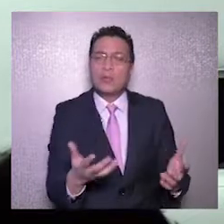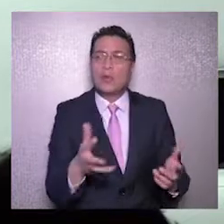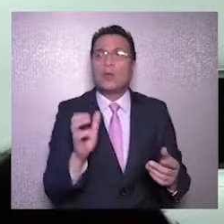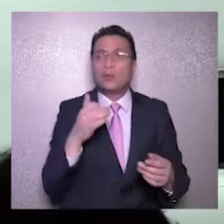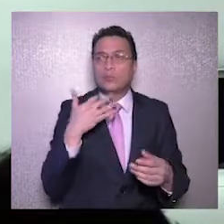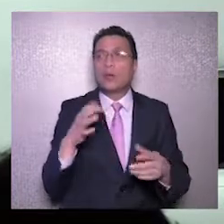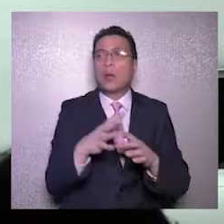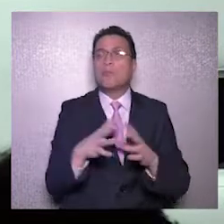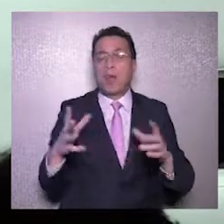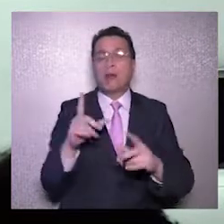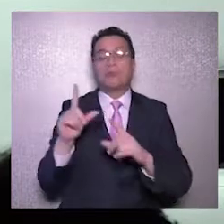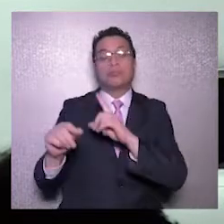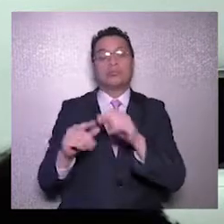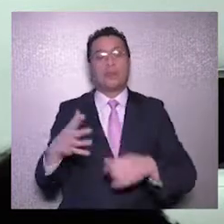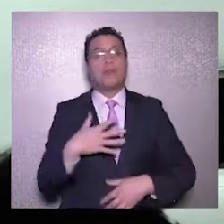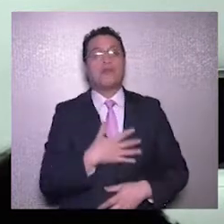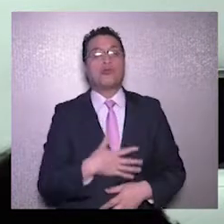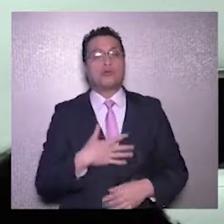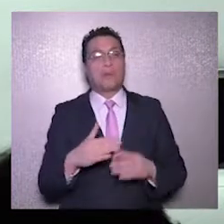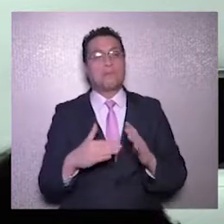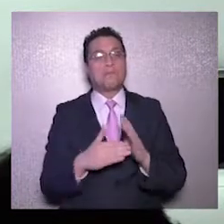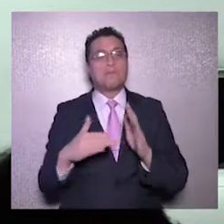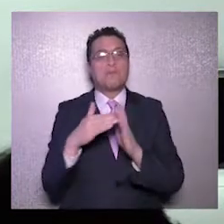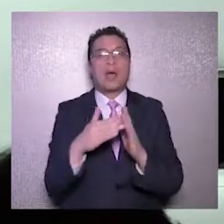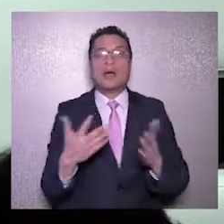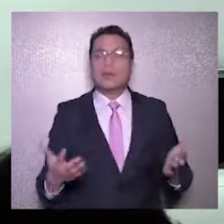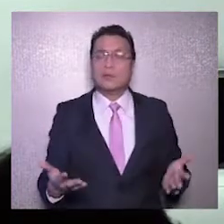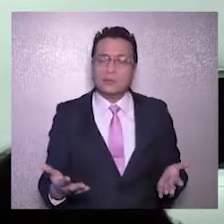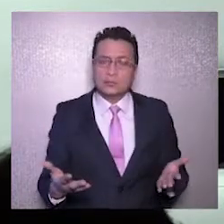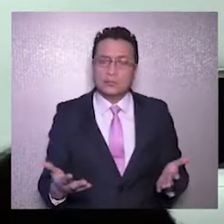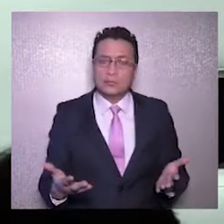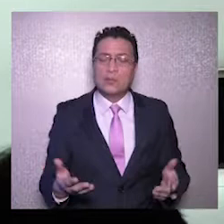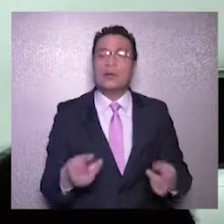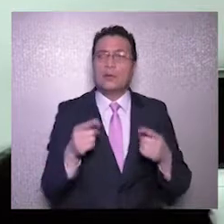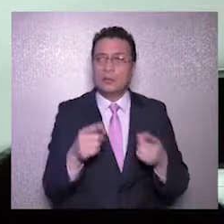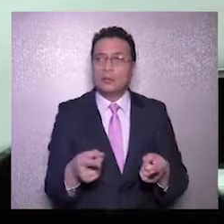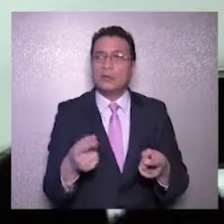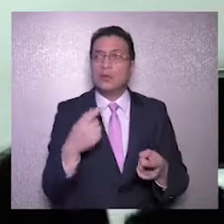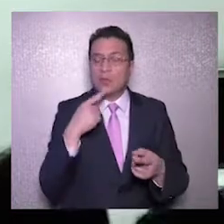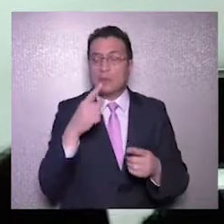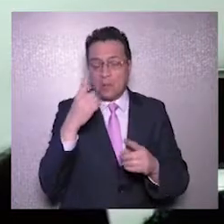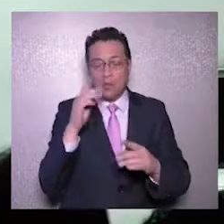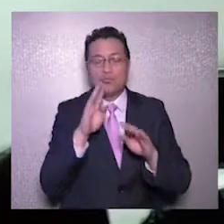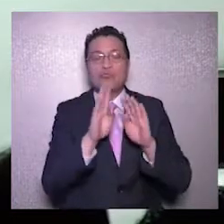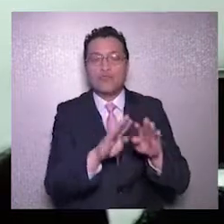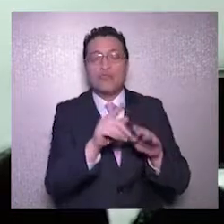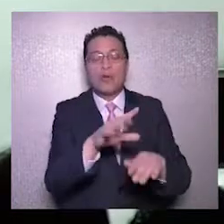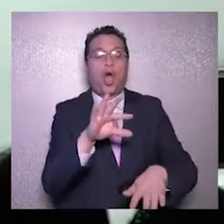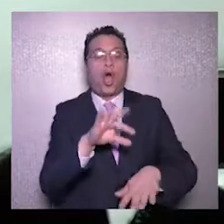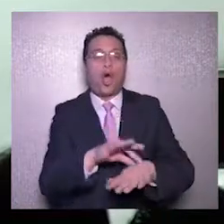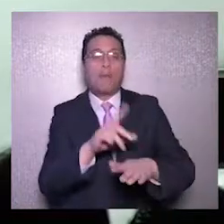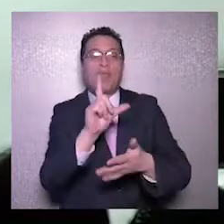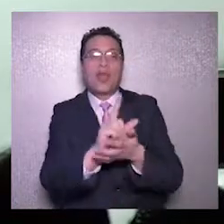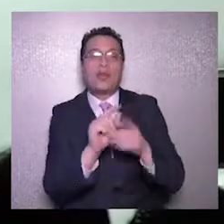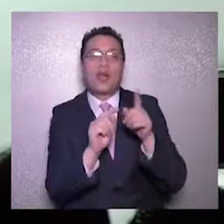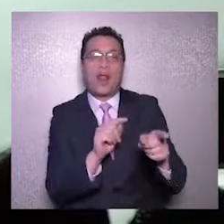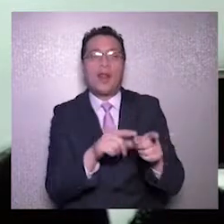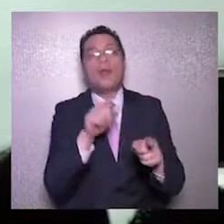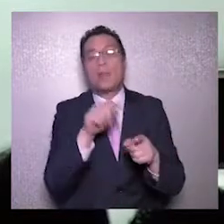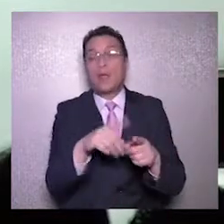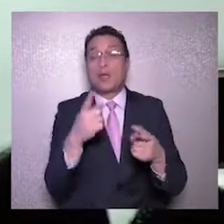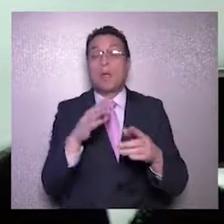gente sale más satisfecha y la gente cree en su hospital. ¿Y cómo esos médicos se